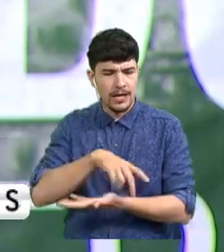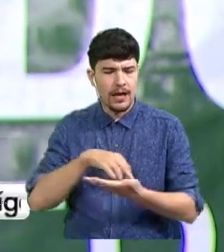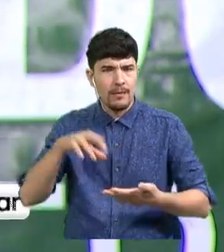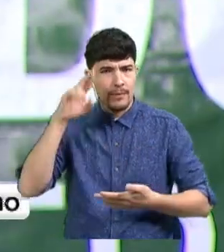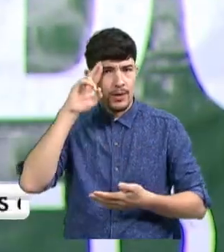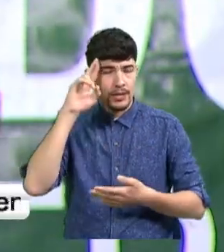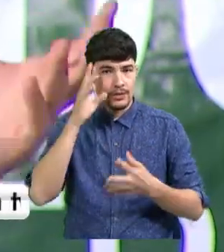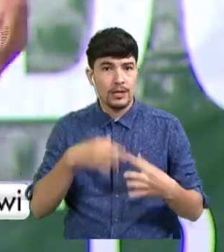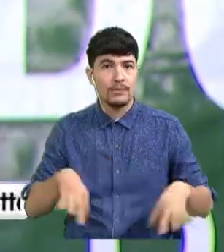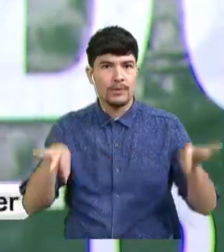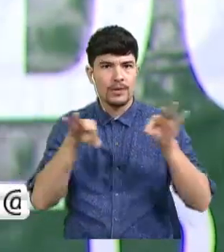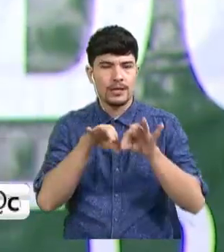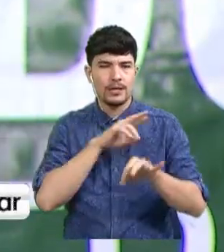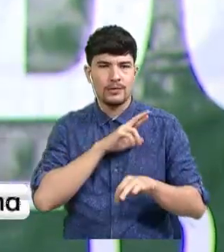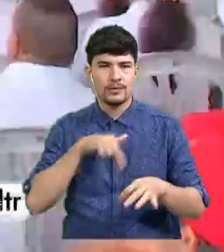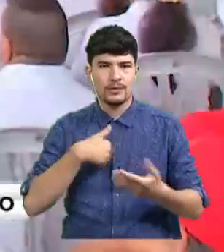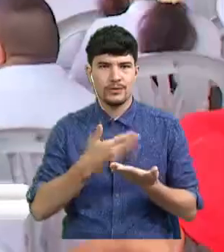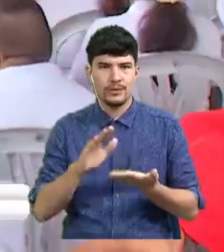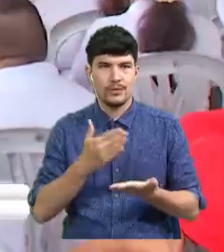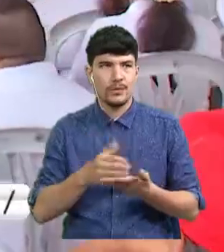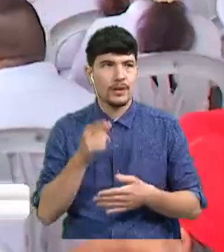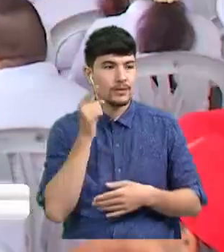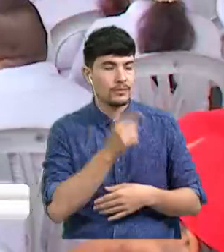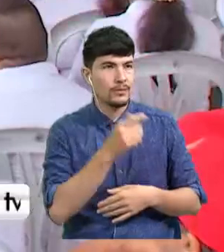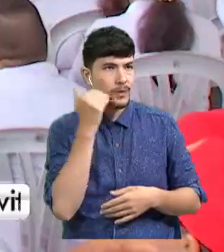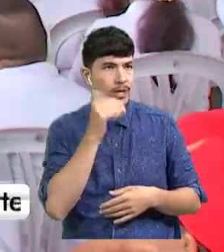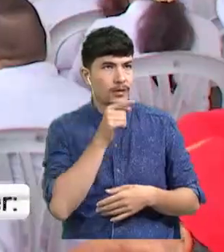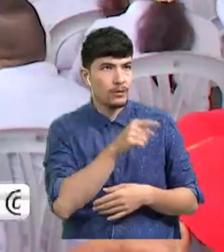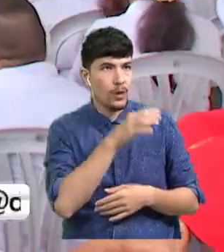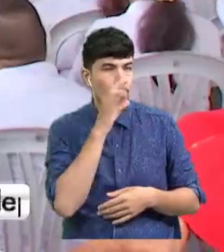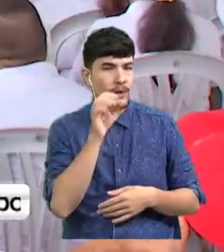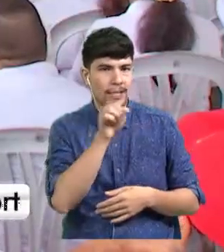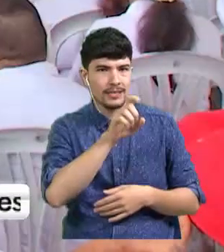importancia de que compremos. Y mira, María Ángel y Karen, aquí también tenemos a Sergio